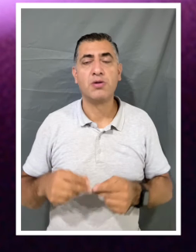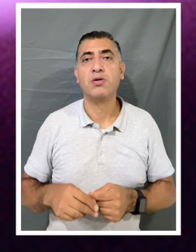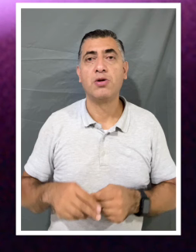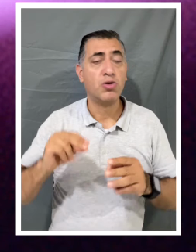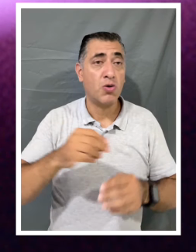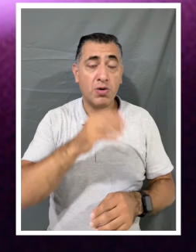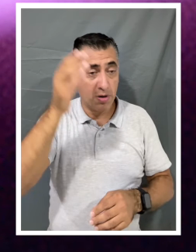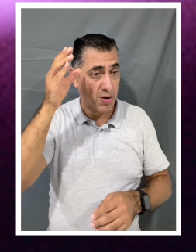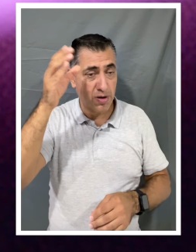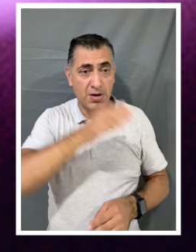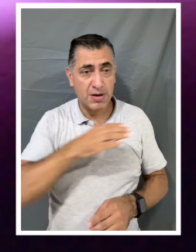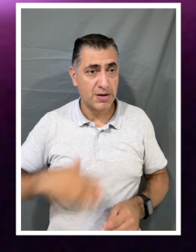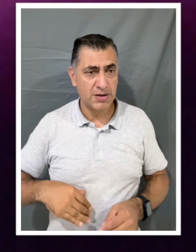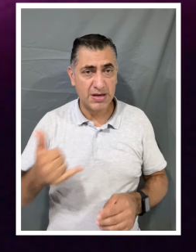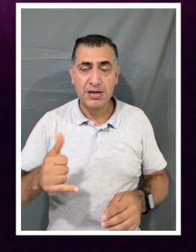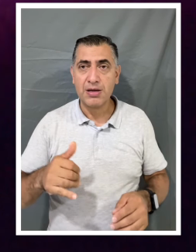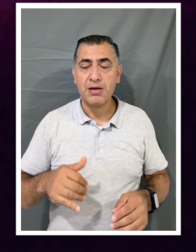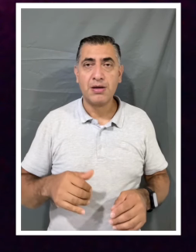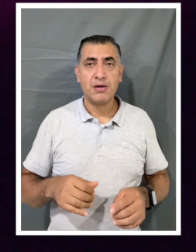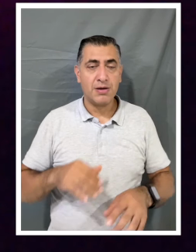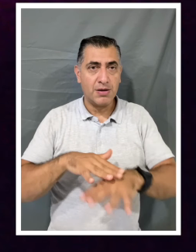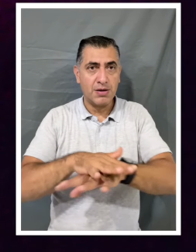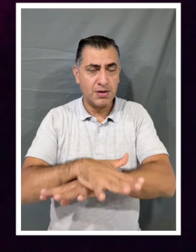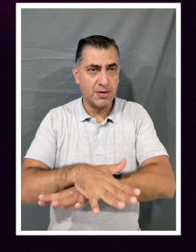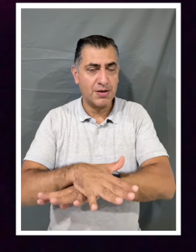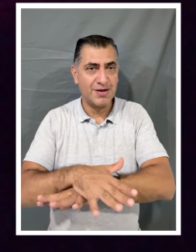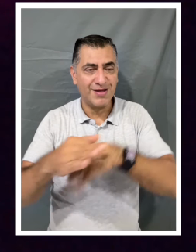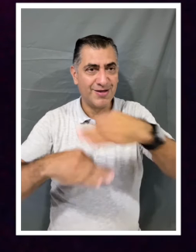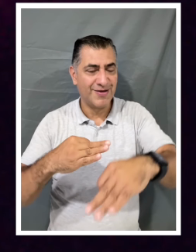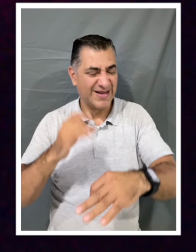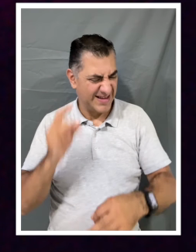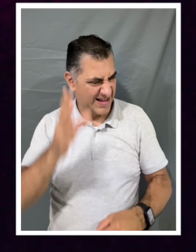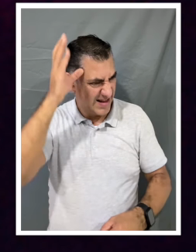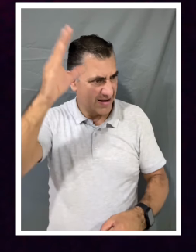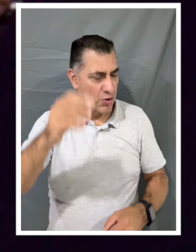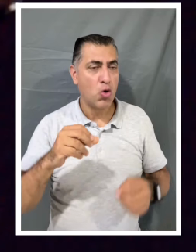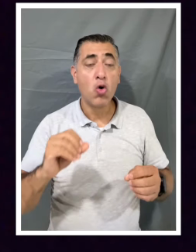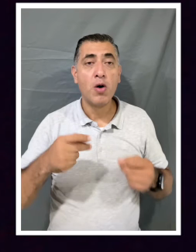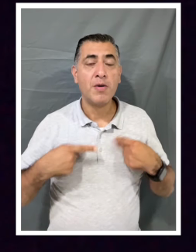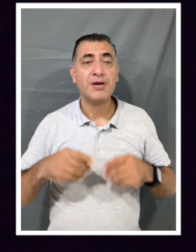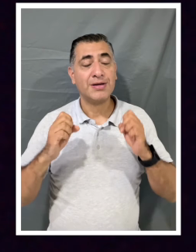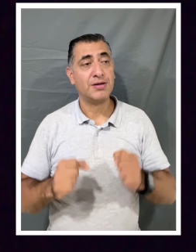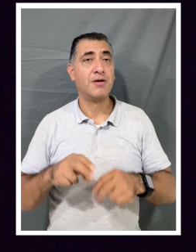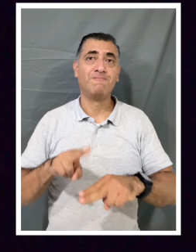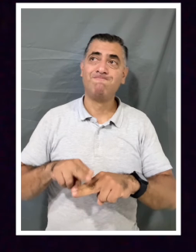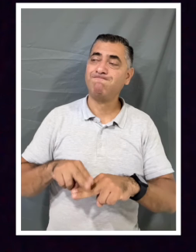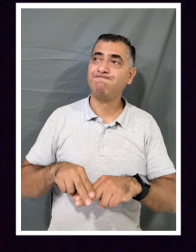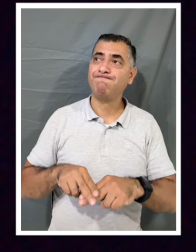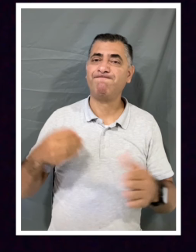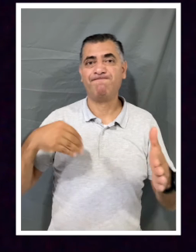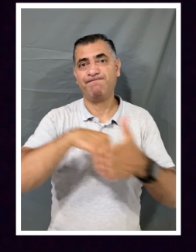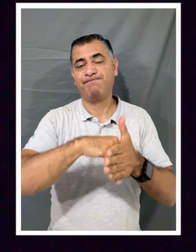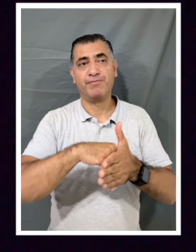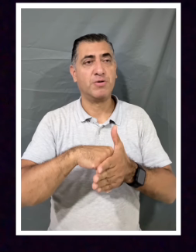todos o pueden estar ahí a lo mejor no s están en la parada del camión y le comparten Al que está al lado de él